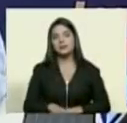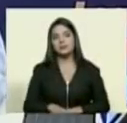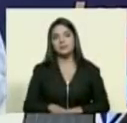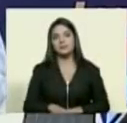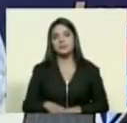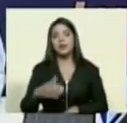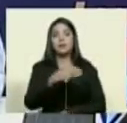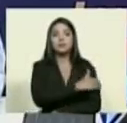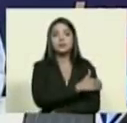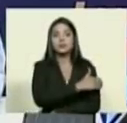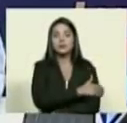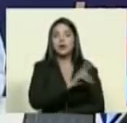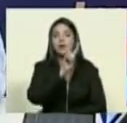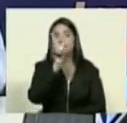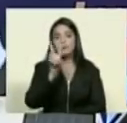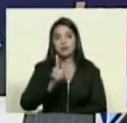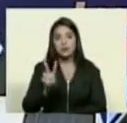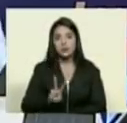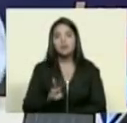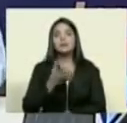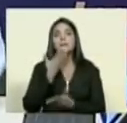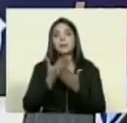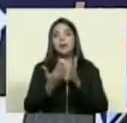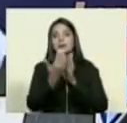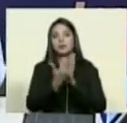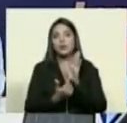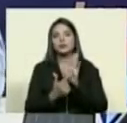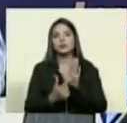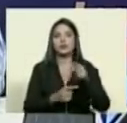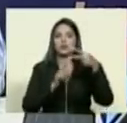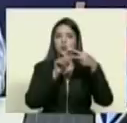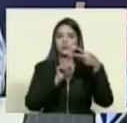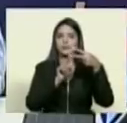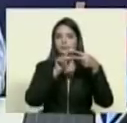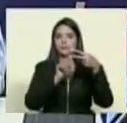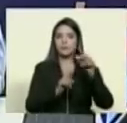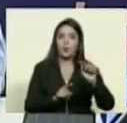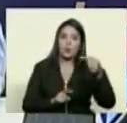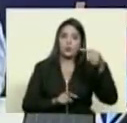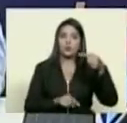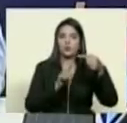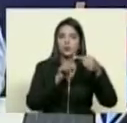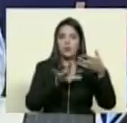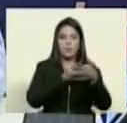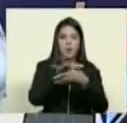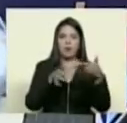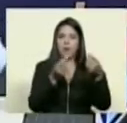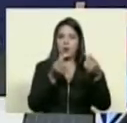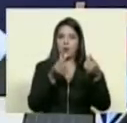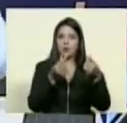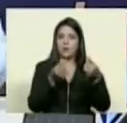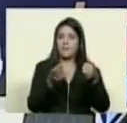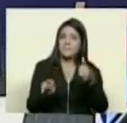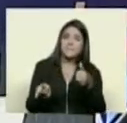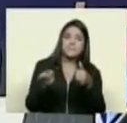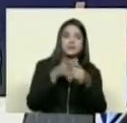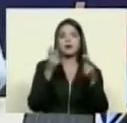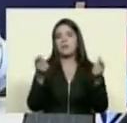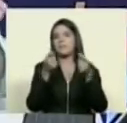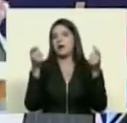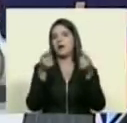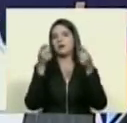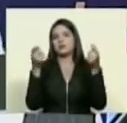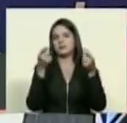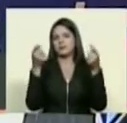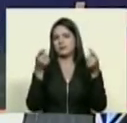2015, la derecha venezolana se planteó dos estrategias. Uno, la guerra económica como elemento principal de campaña. Lo